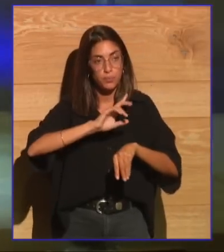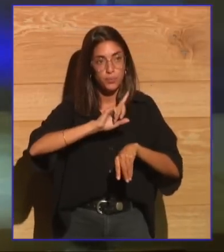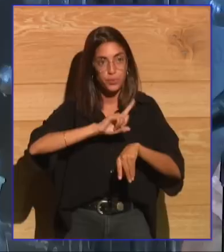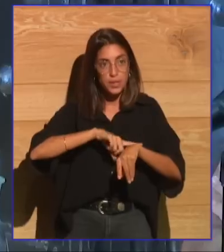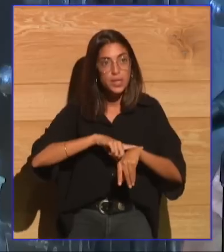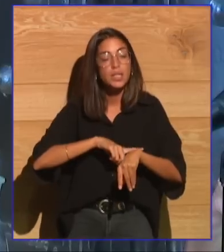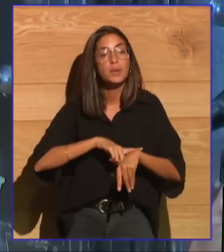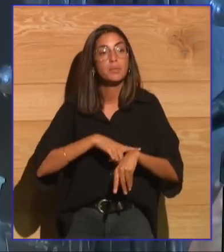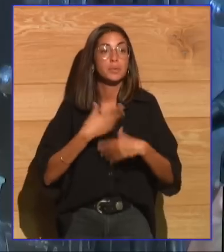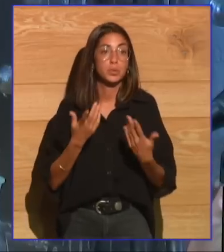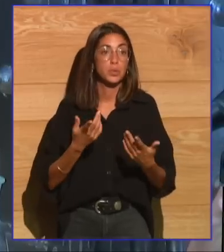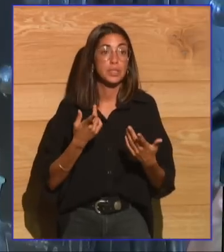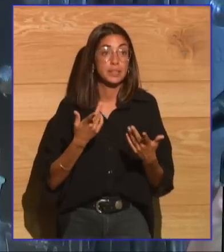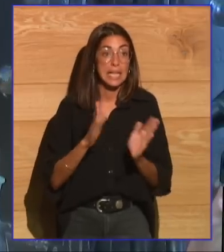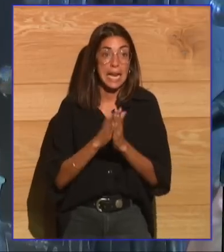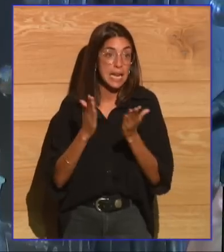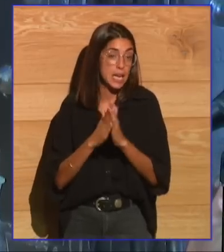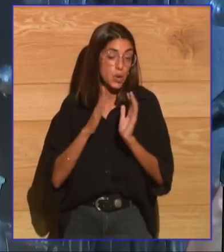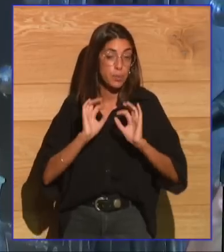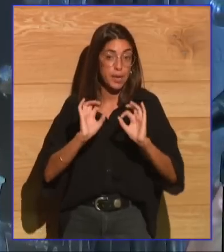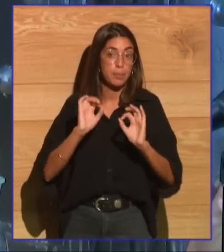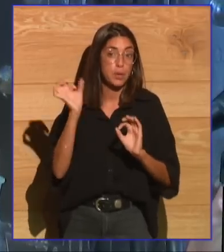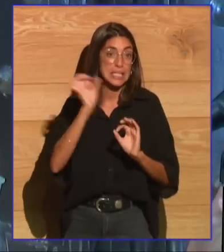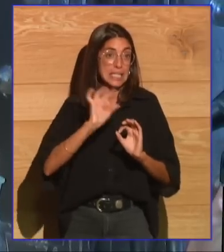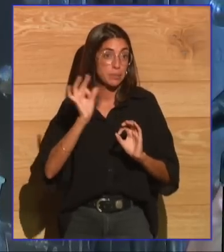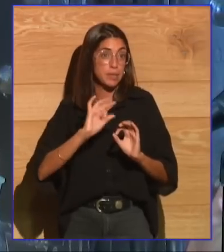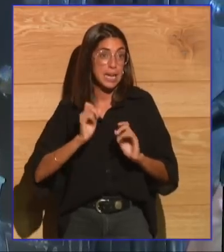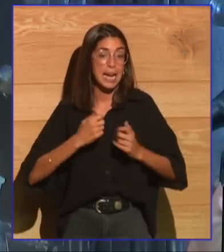no le regala eso le regala una mínima